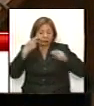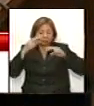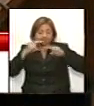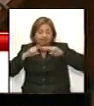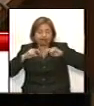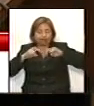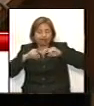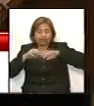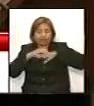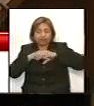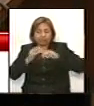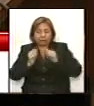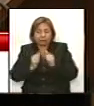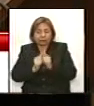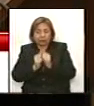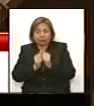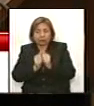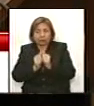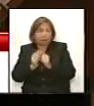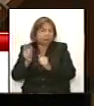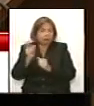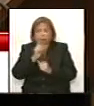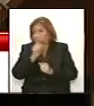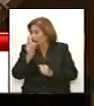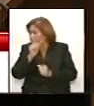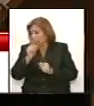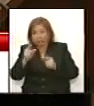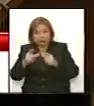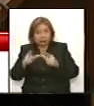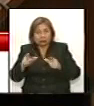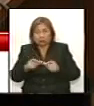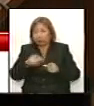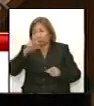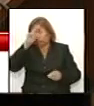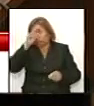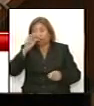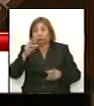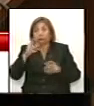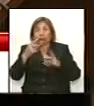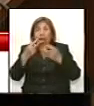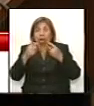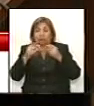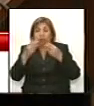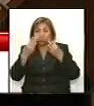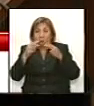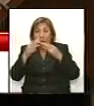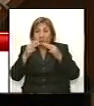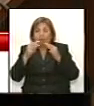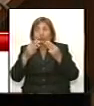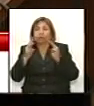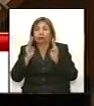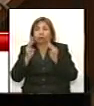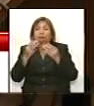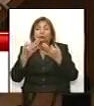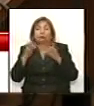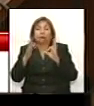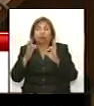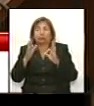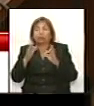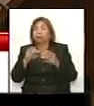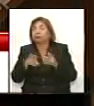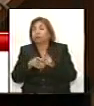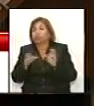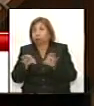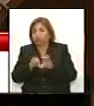sobre todo a compañías que no están localizadas en Perú, como pudieran ser Twitter o Facebook, y recibir la información en una manera de